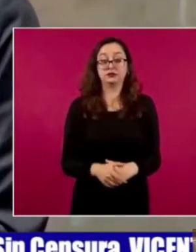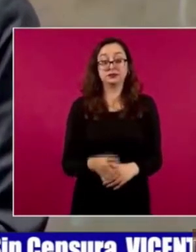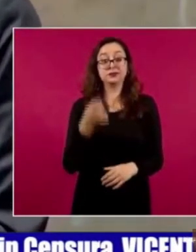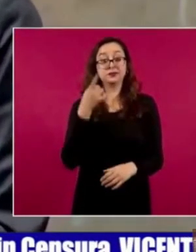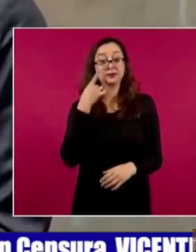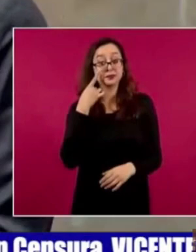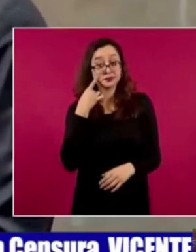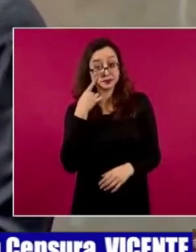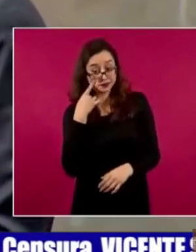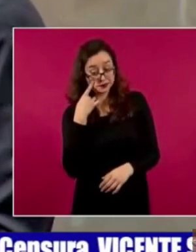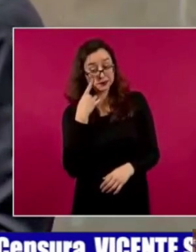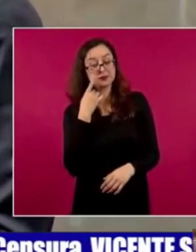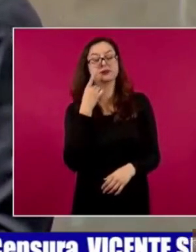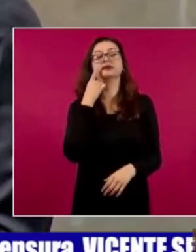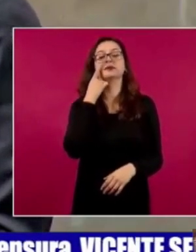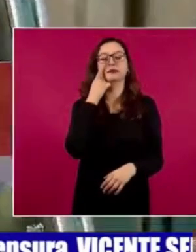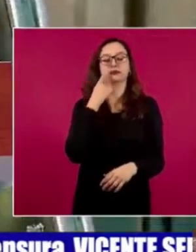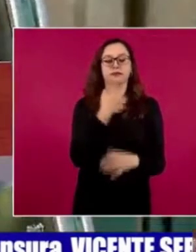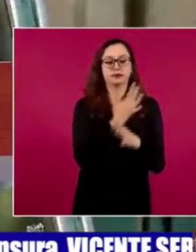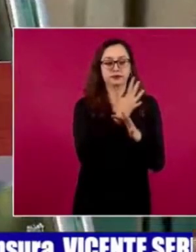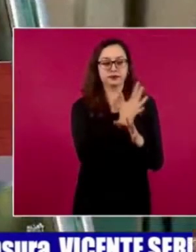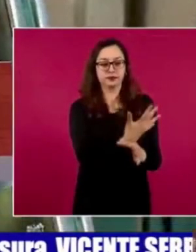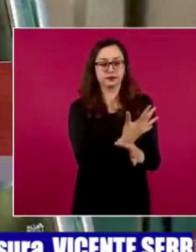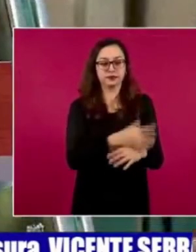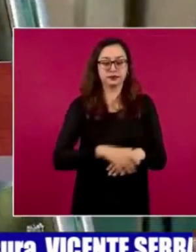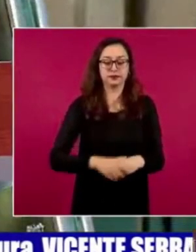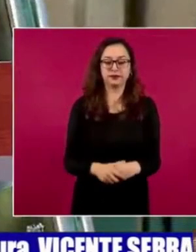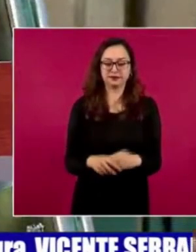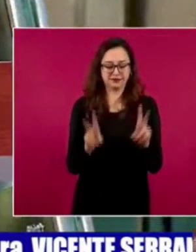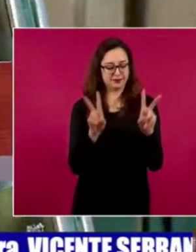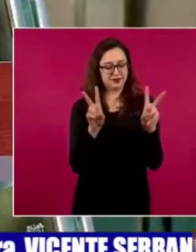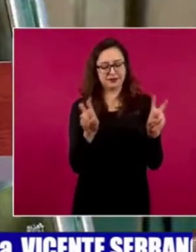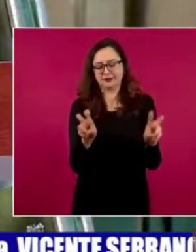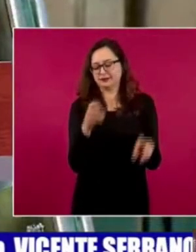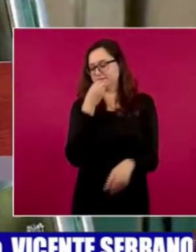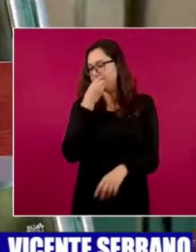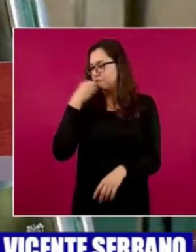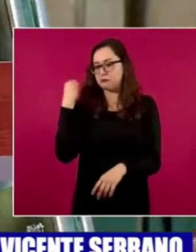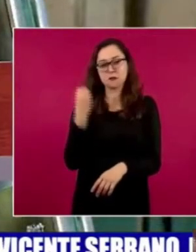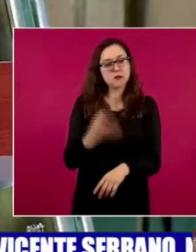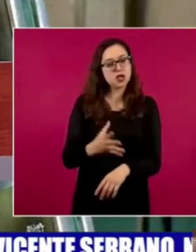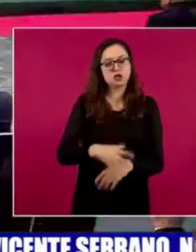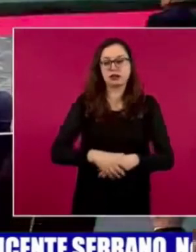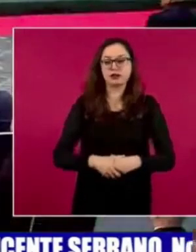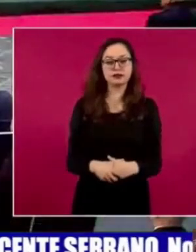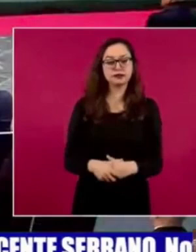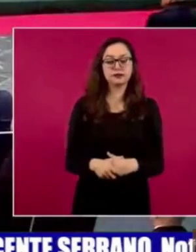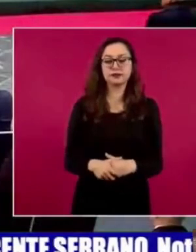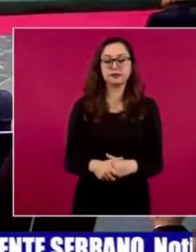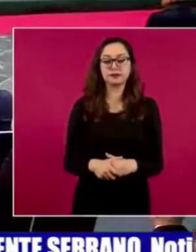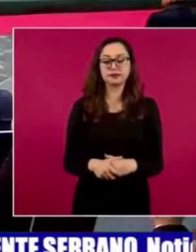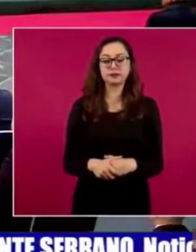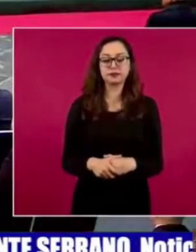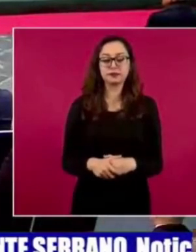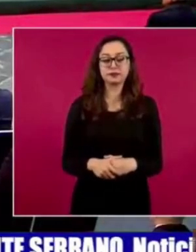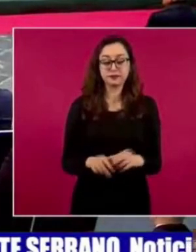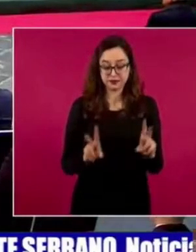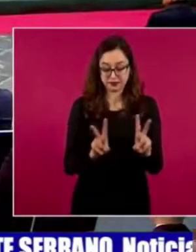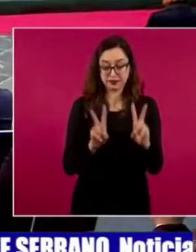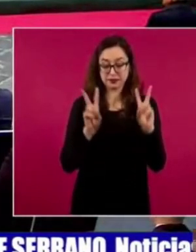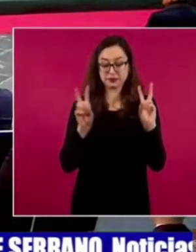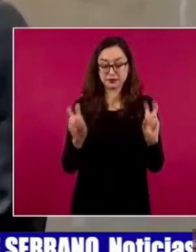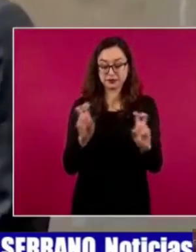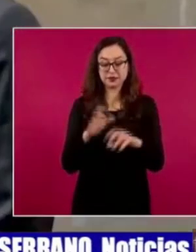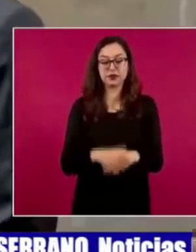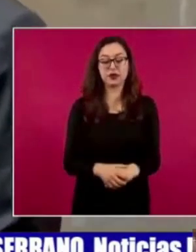fíjense esto, la cita es extraordinaria: los pueblos no